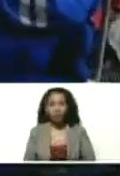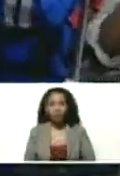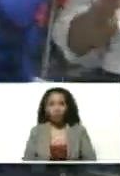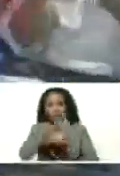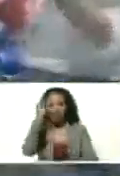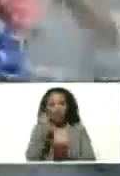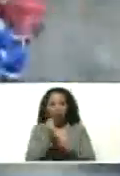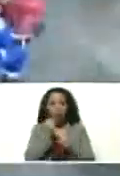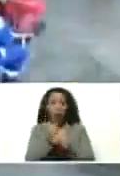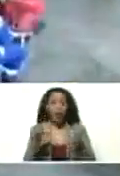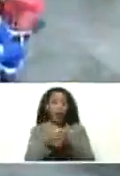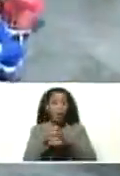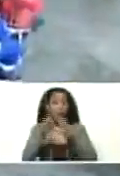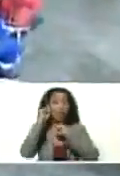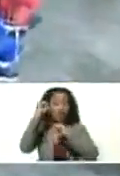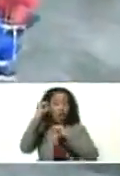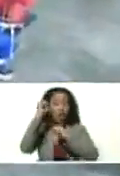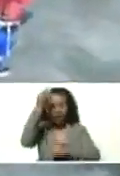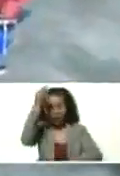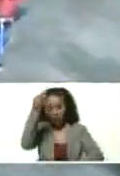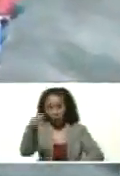Trabajo en equipo, victoria segura.